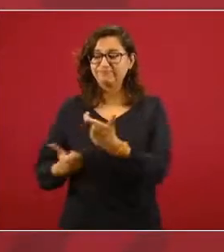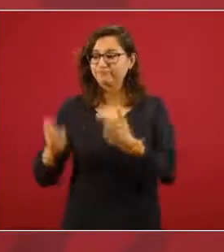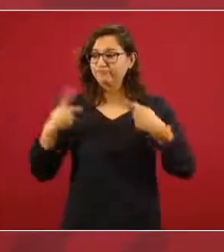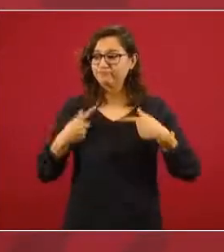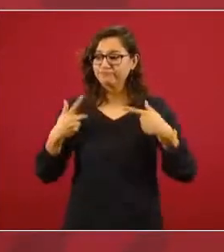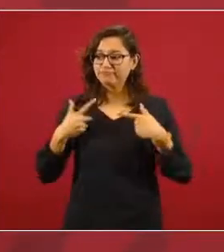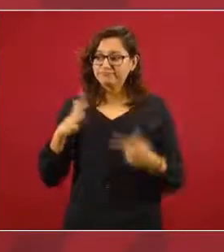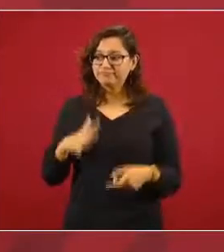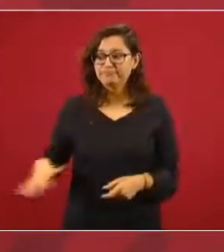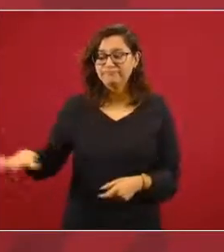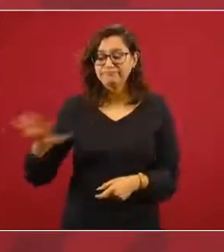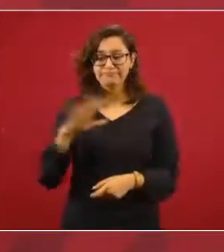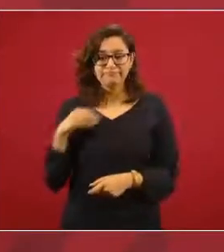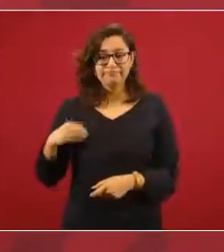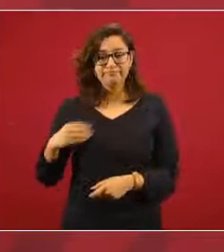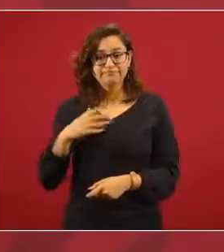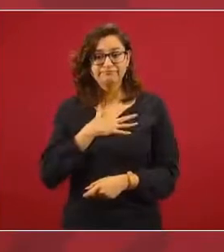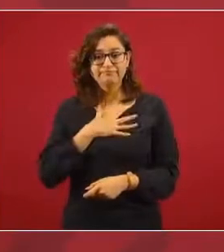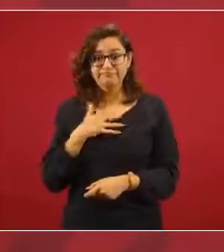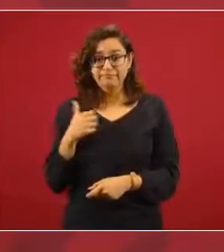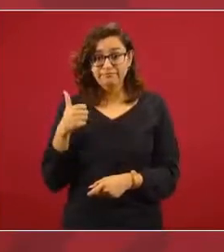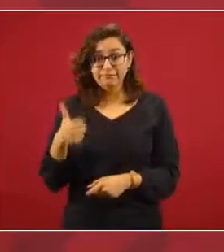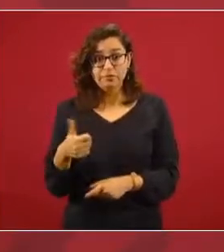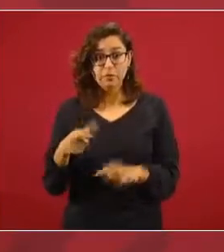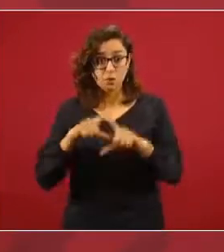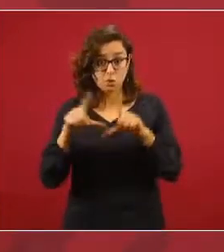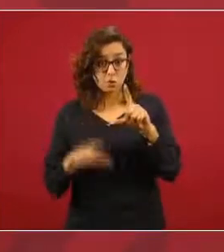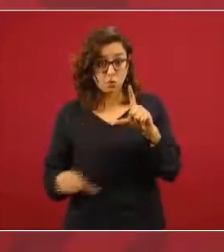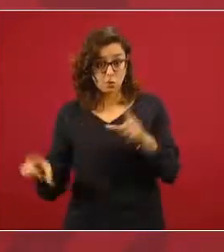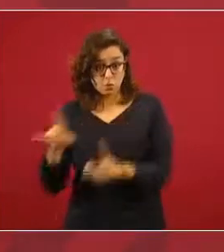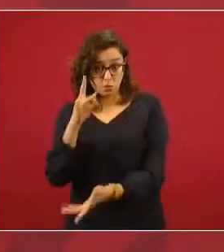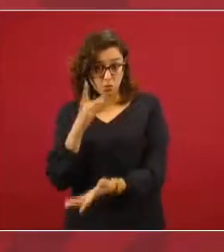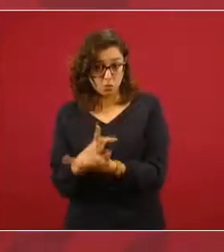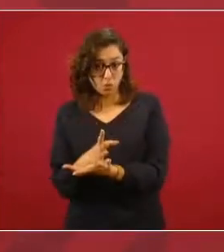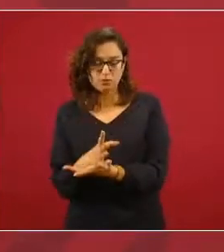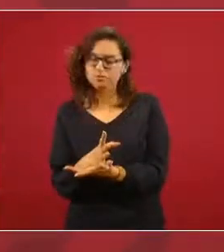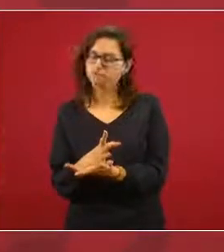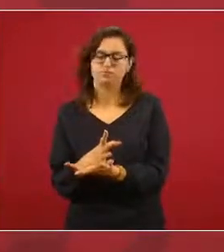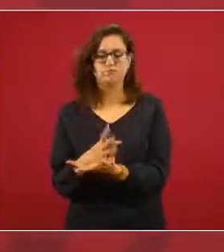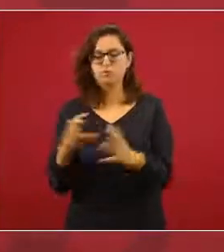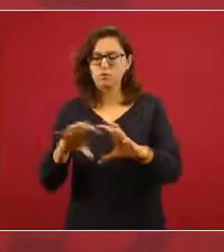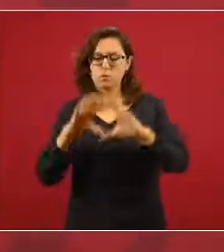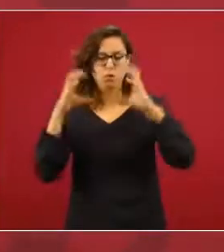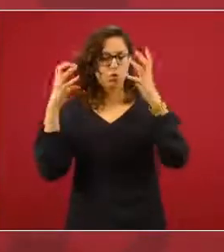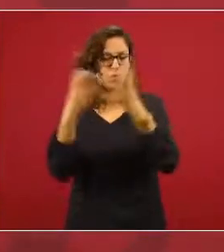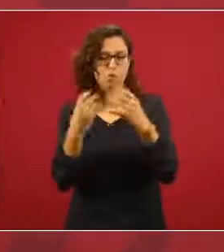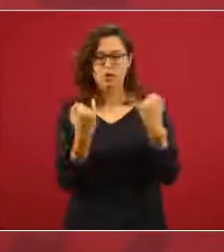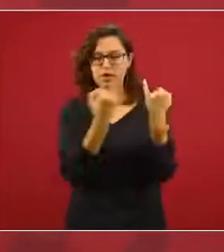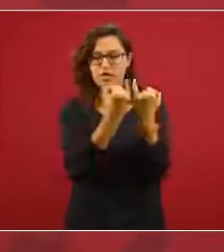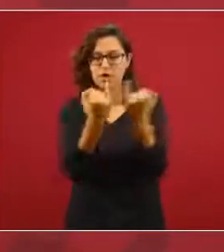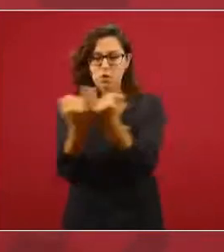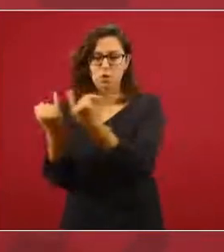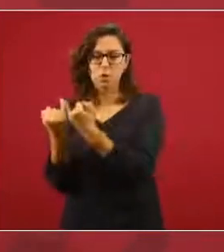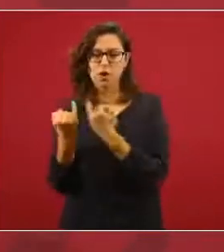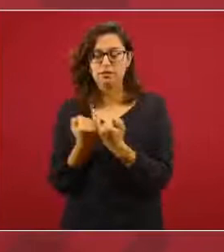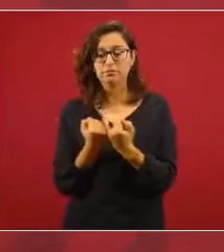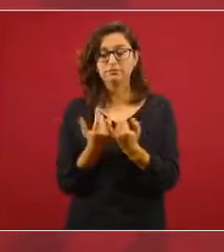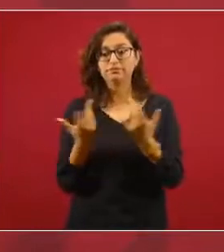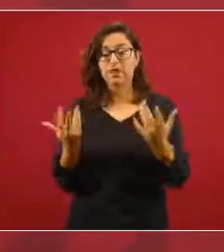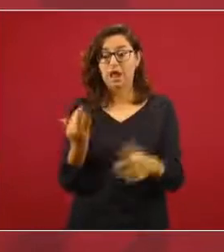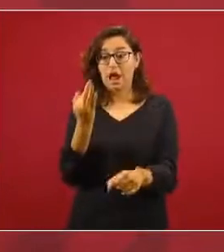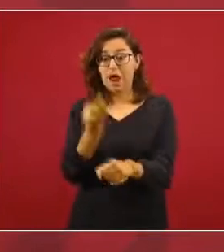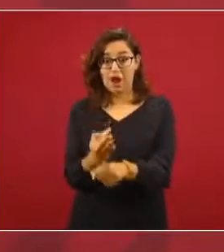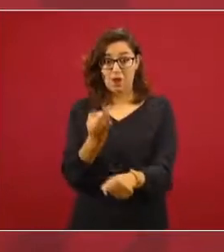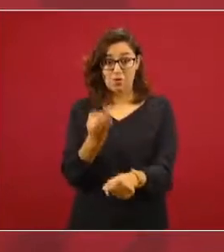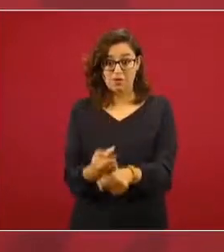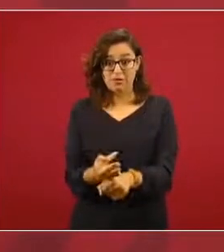social. ¿Solo en México? No, de ninguna manera, en todo el mundo. La crisis económica global